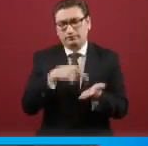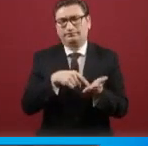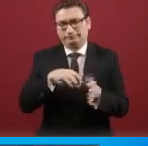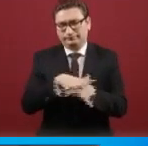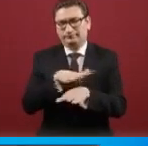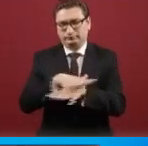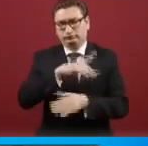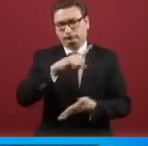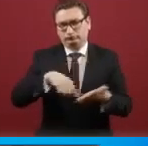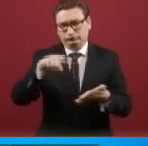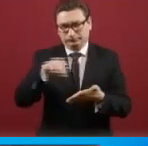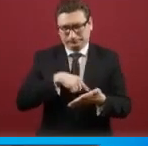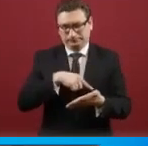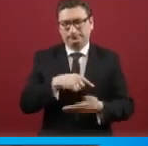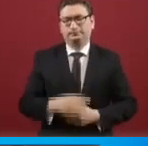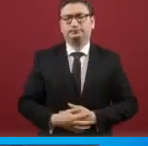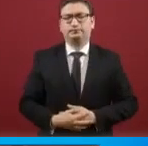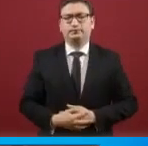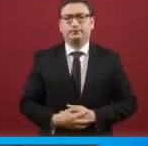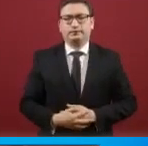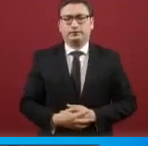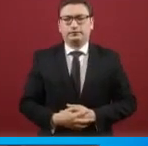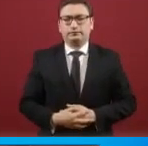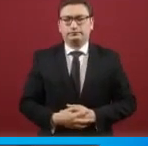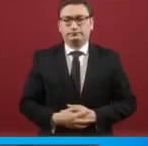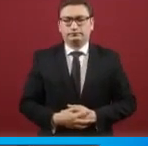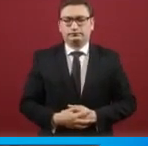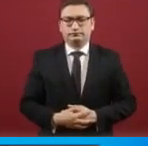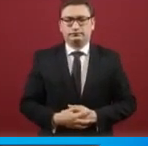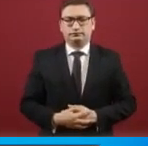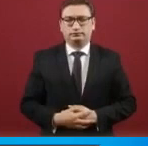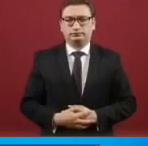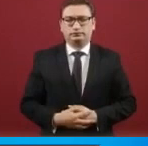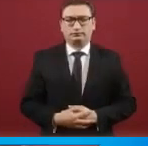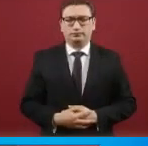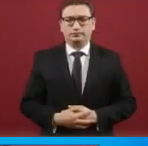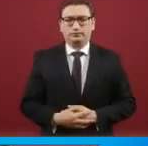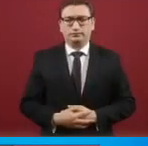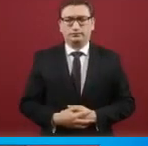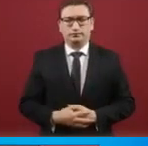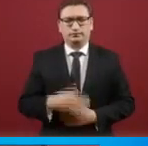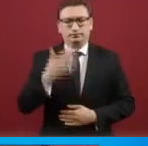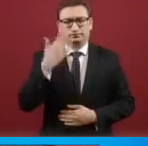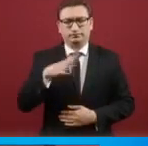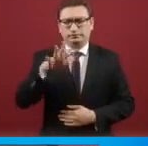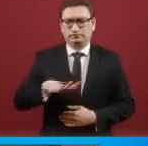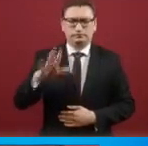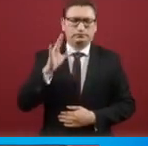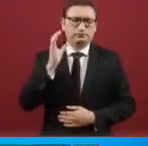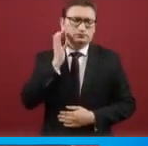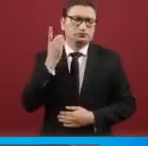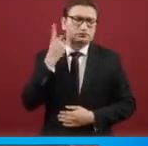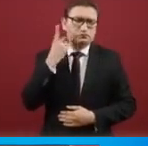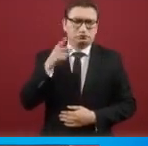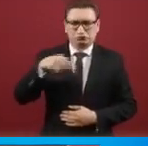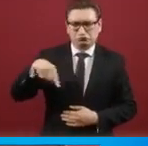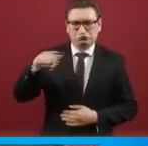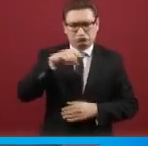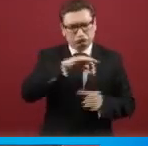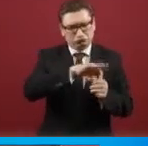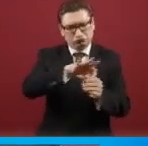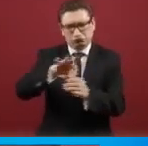Obrador celebra la cancelación de la reforma educativa impuesta y ordenada desde el extranjero en el periodo neoliberal. Son parte de las llamadas